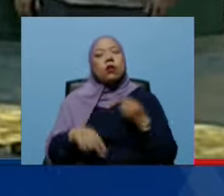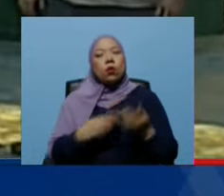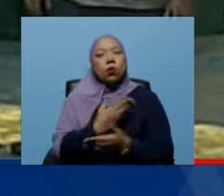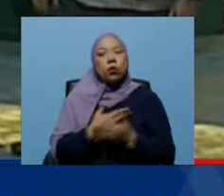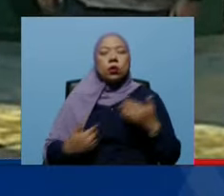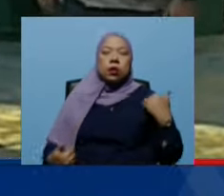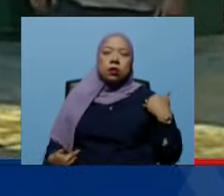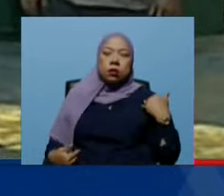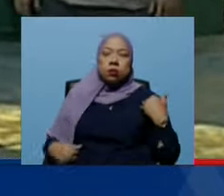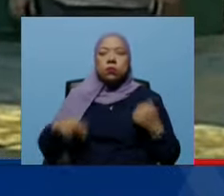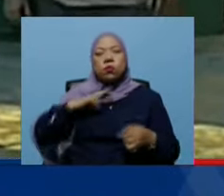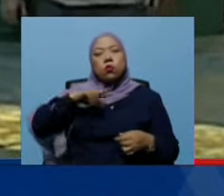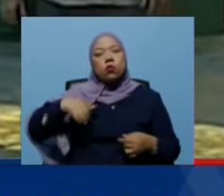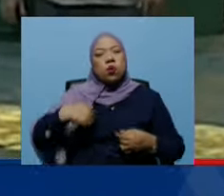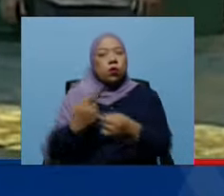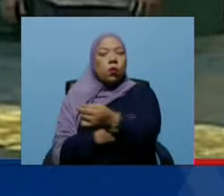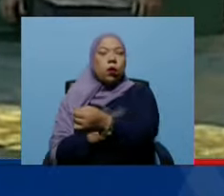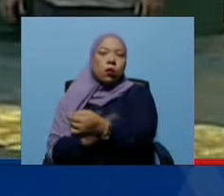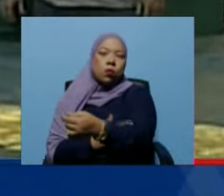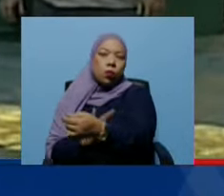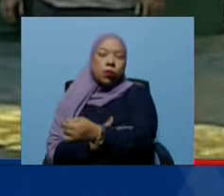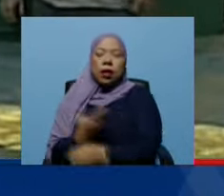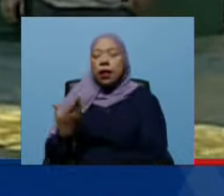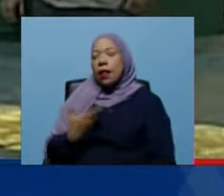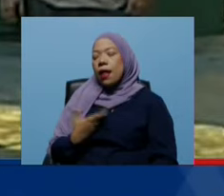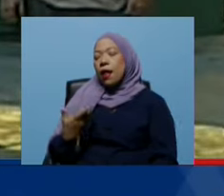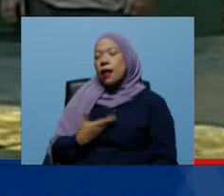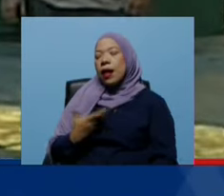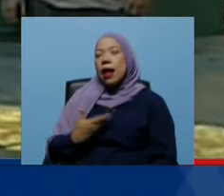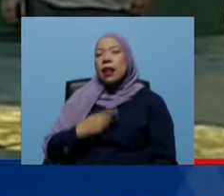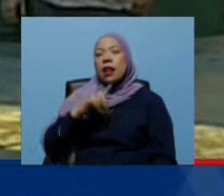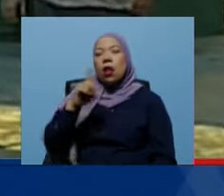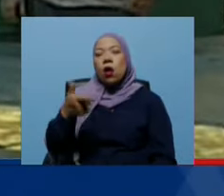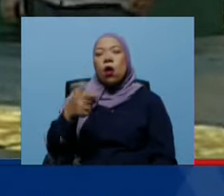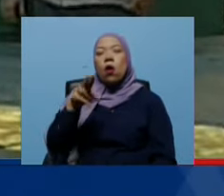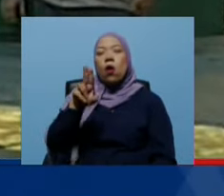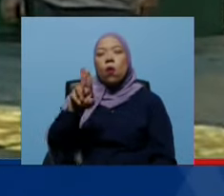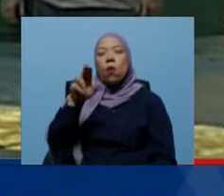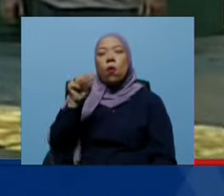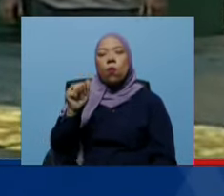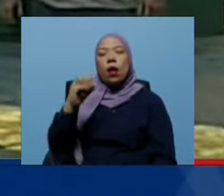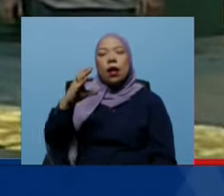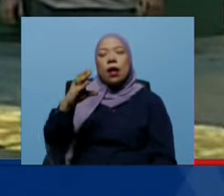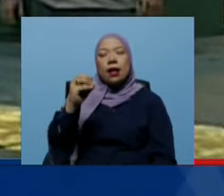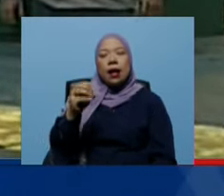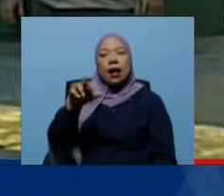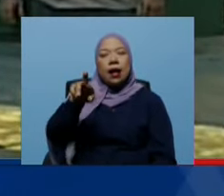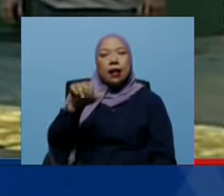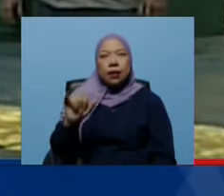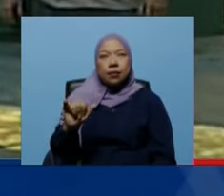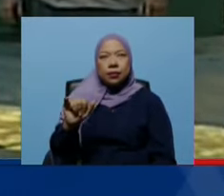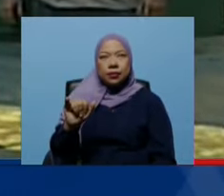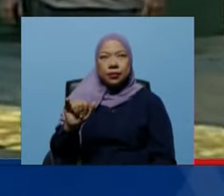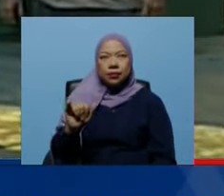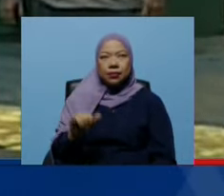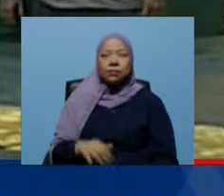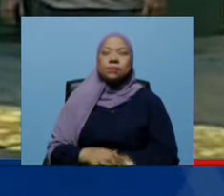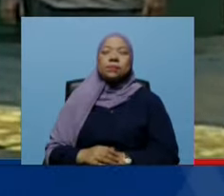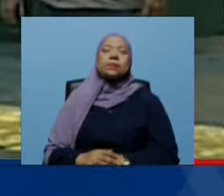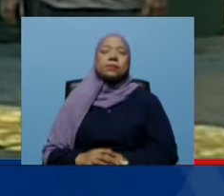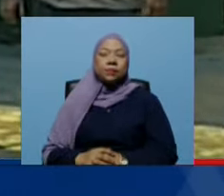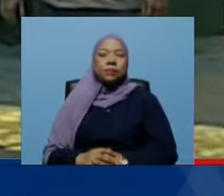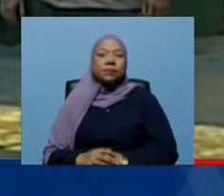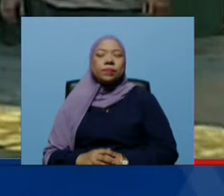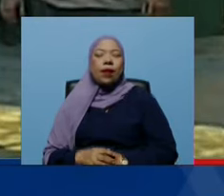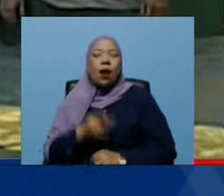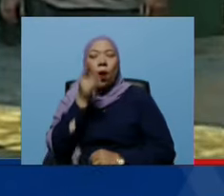CBG, nuestro hermano alcalde de Guacara, porque estamos aquí en Guacara, presidente, Johan Castañeda.